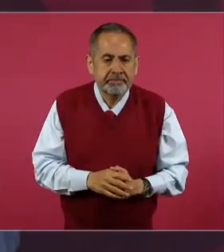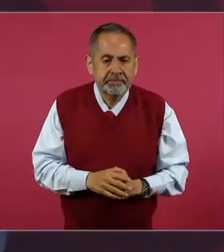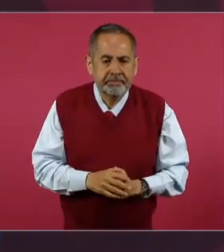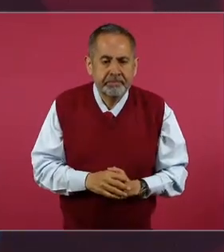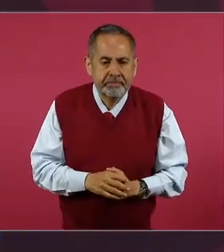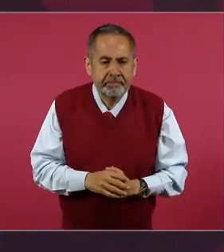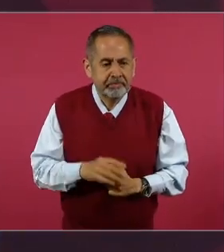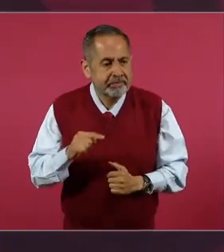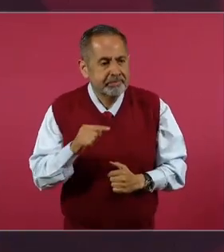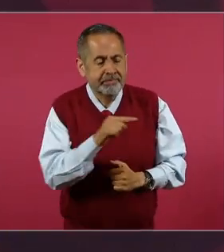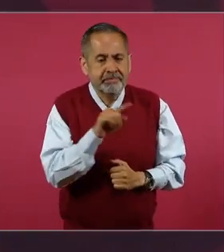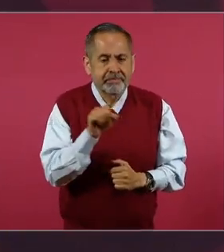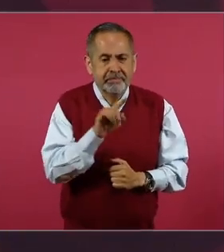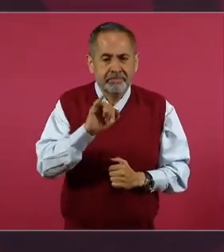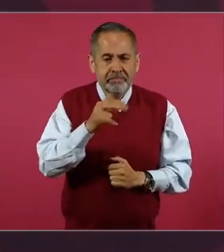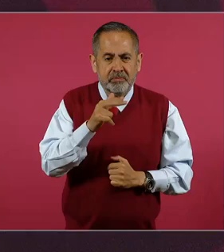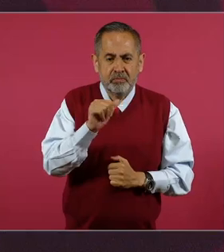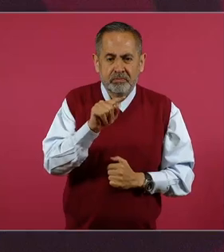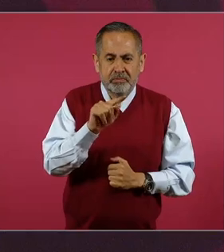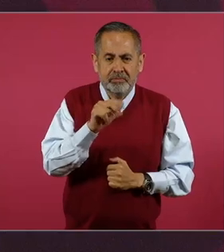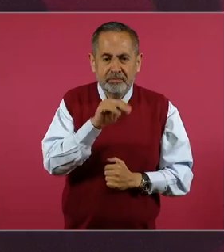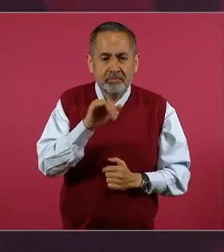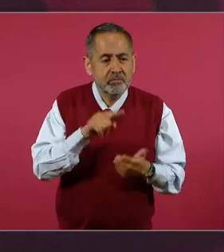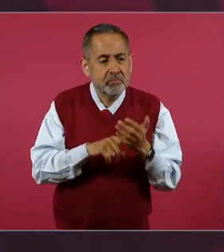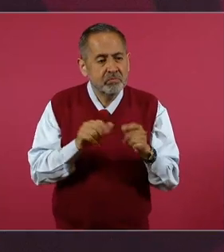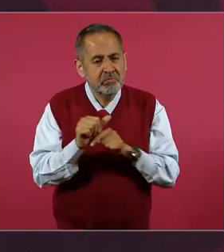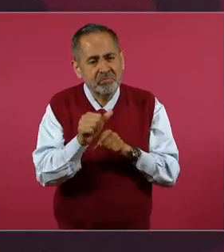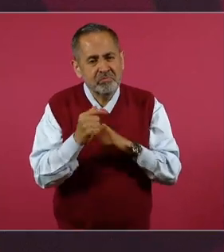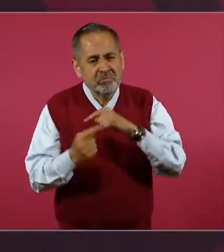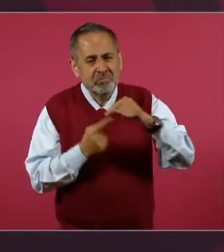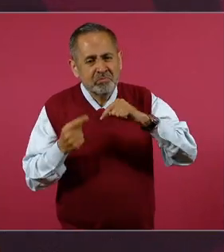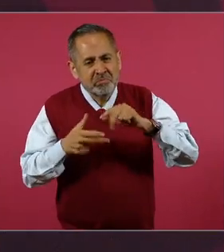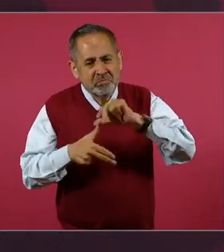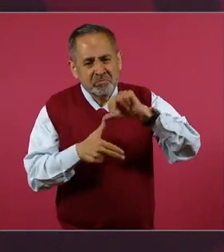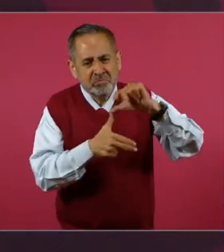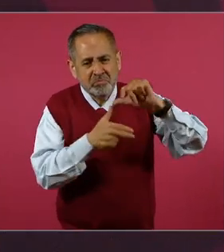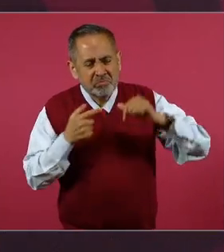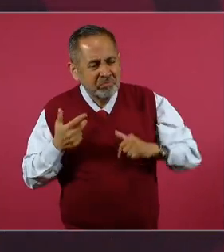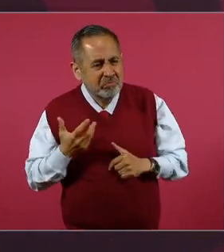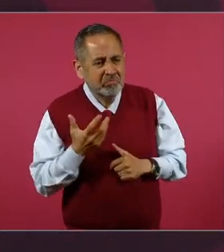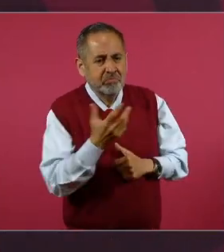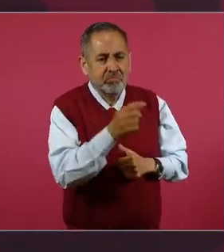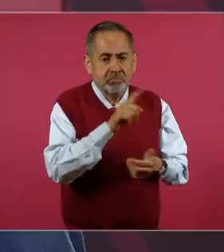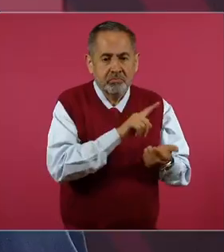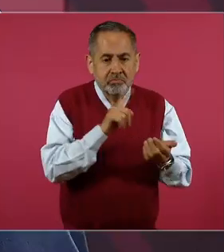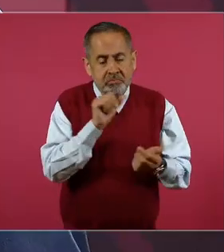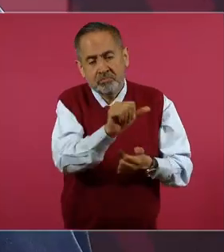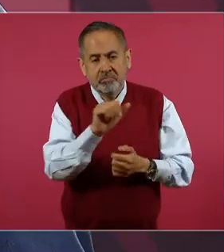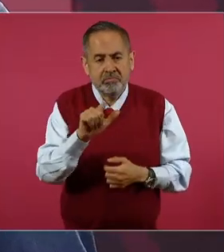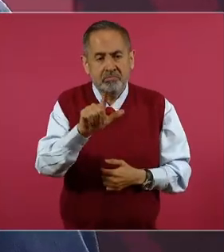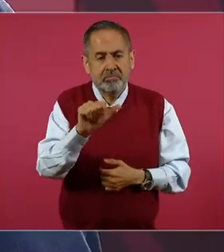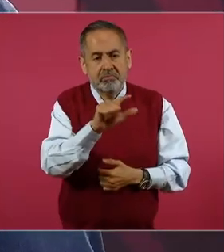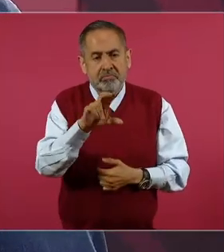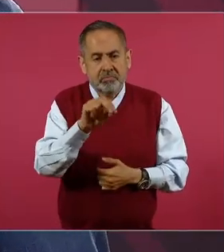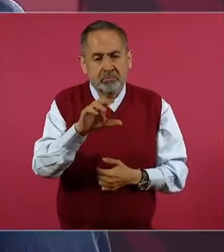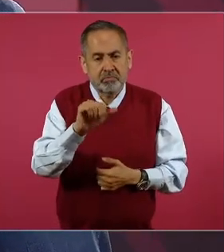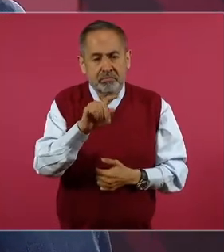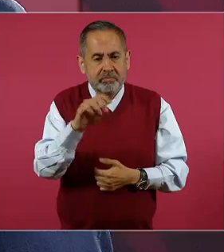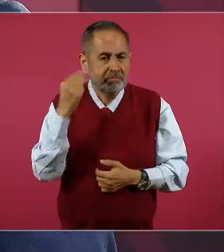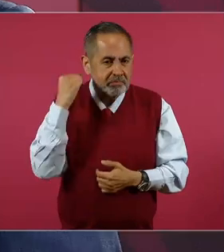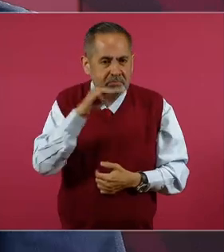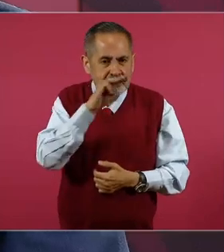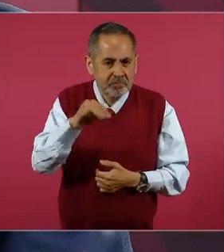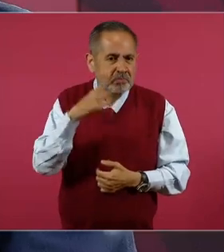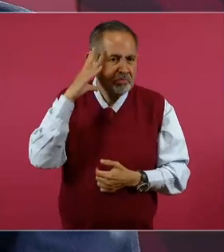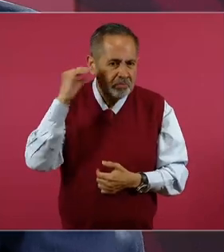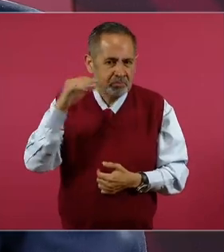hacia Zihuatanejo, va rumbo a Lázaro Cárdenas, a Michoacán, a